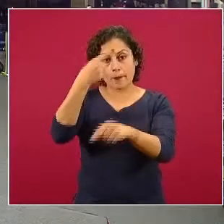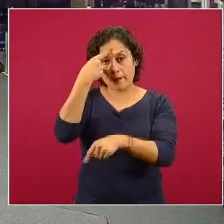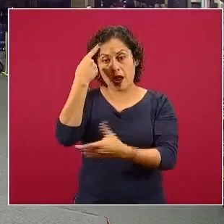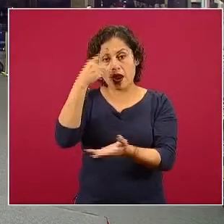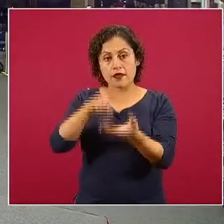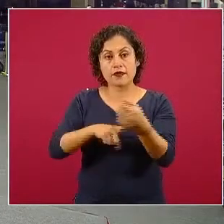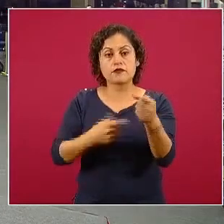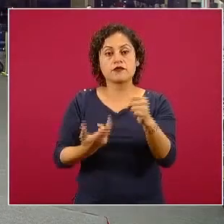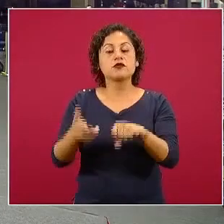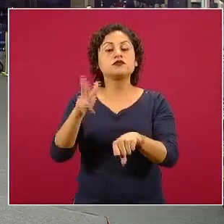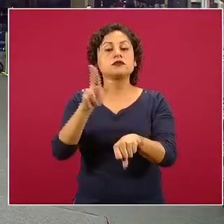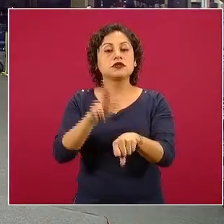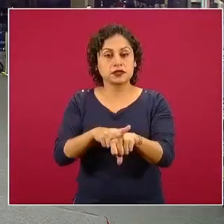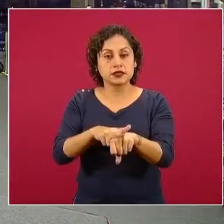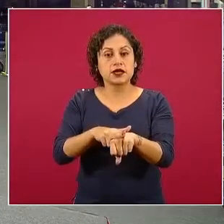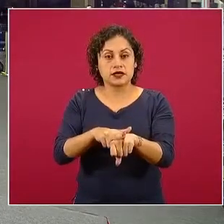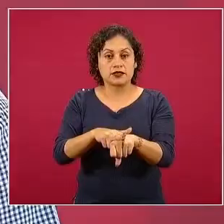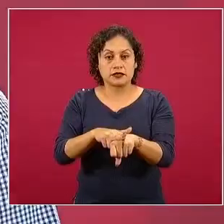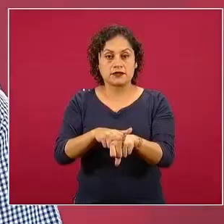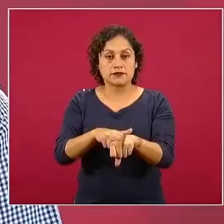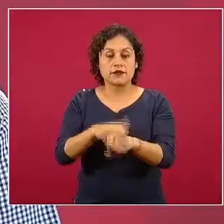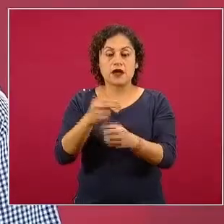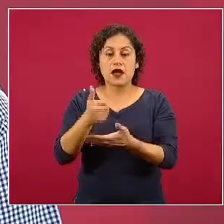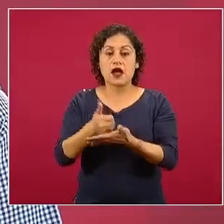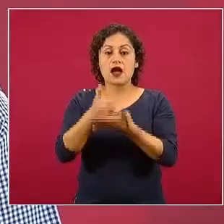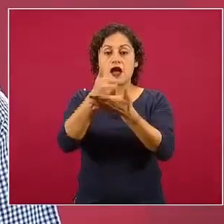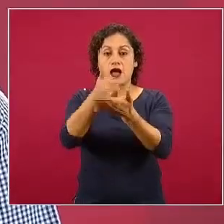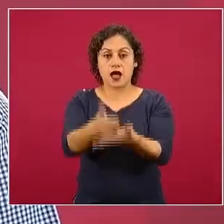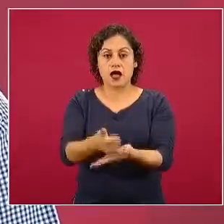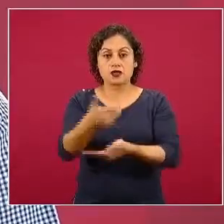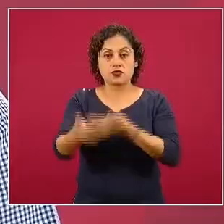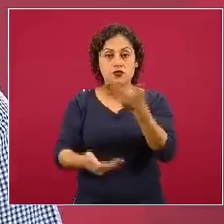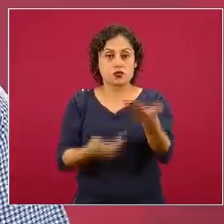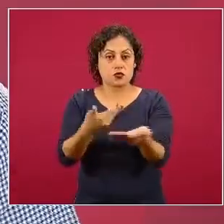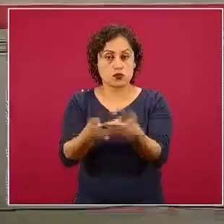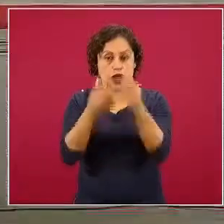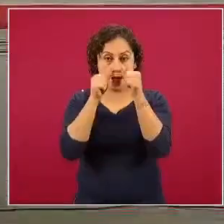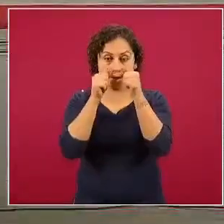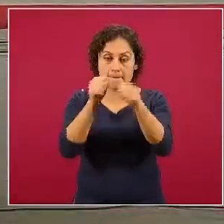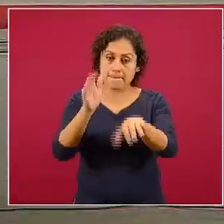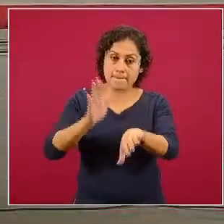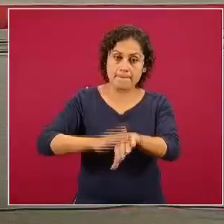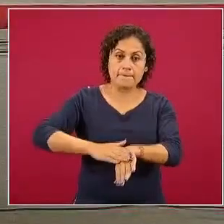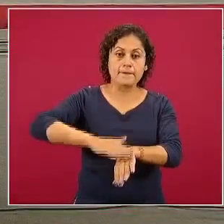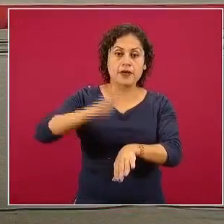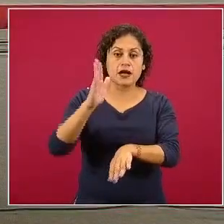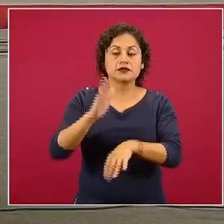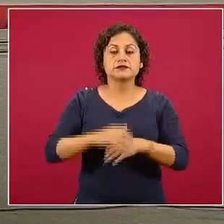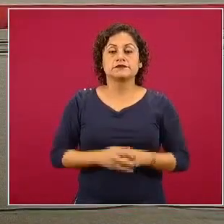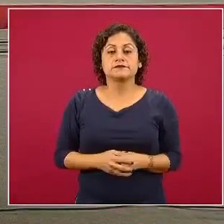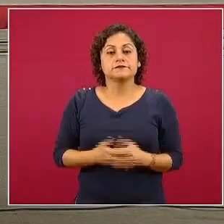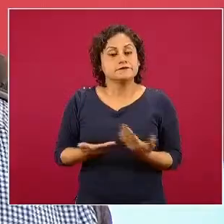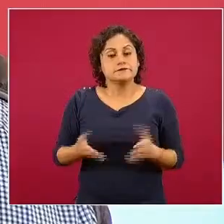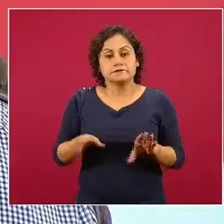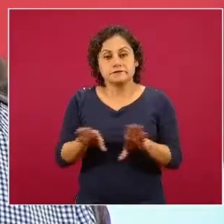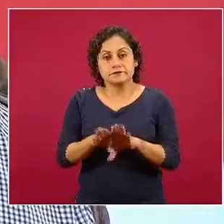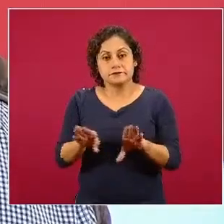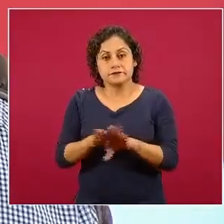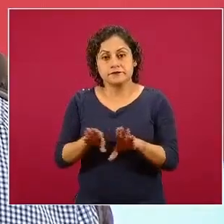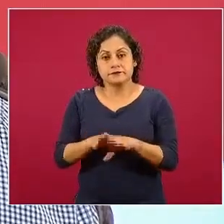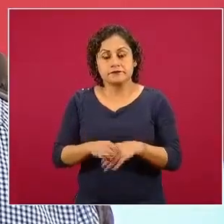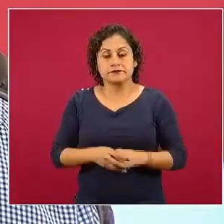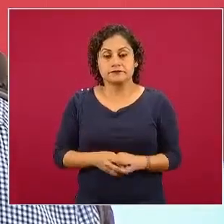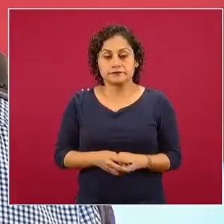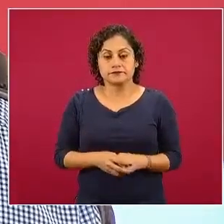hospitalario para poder incrementar la calidad de la atención hospitalaria a través precisamente de la